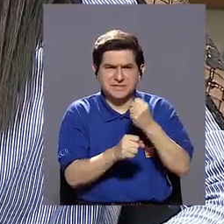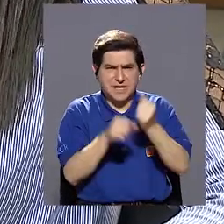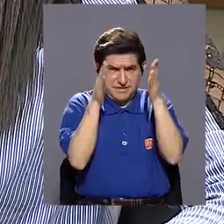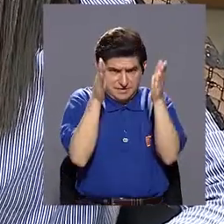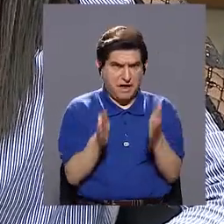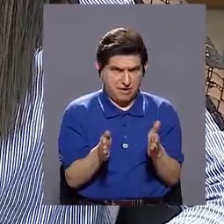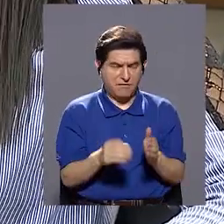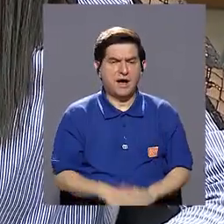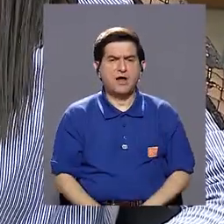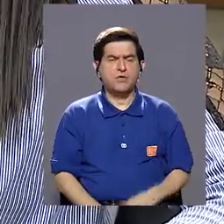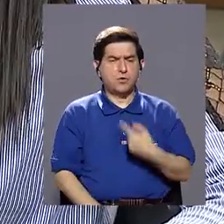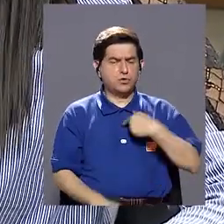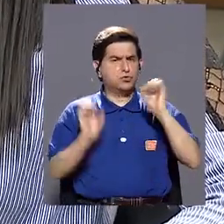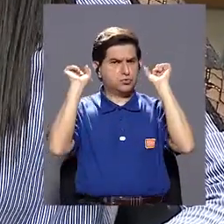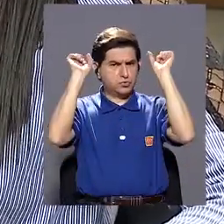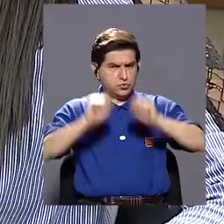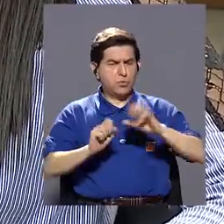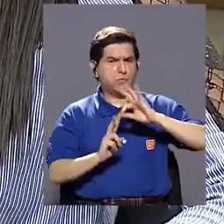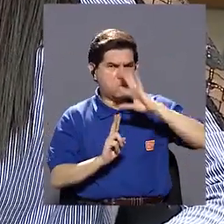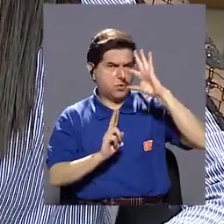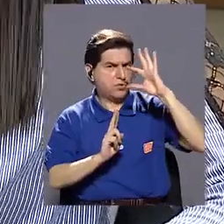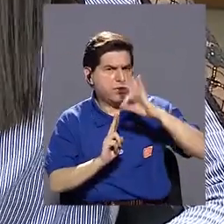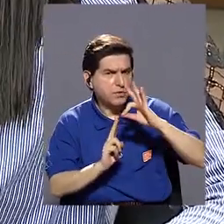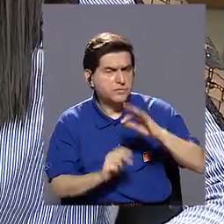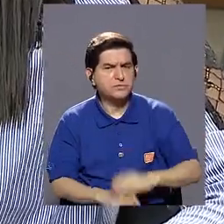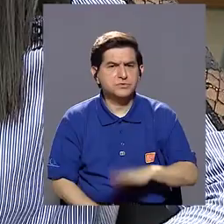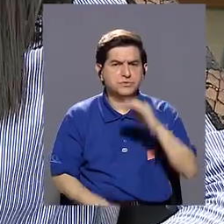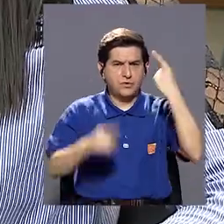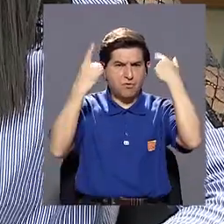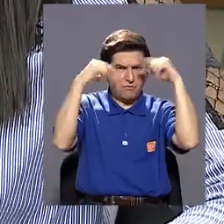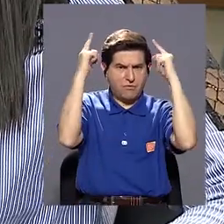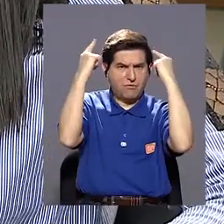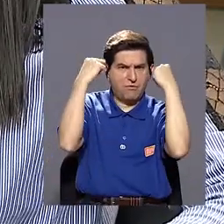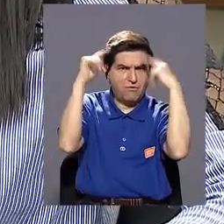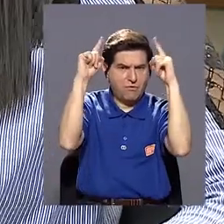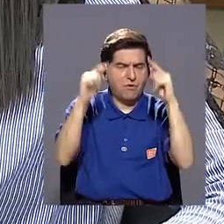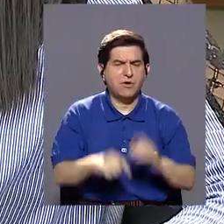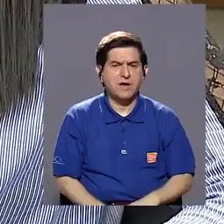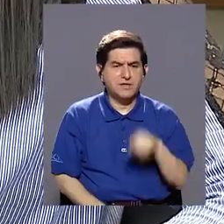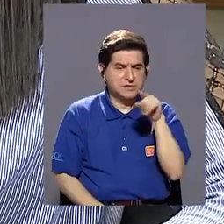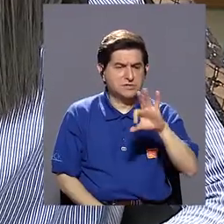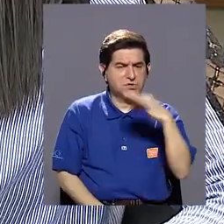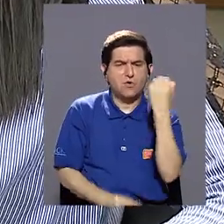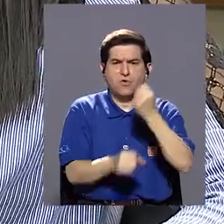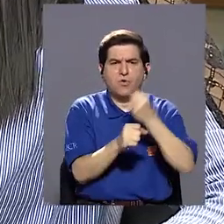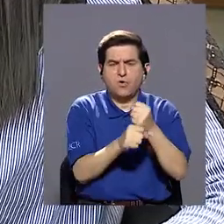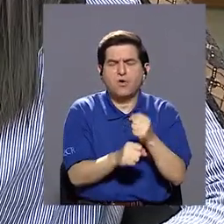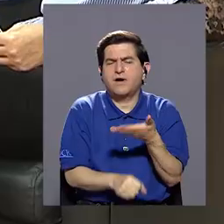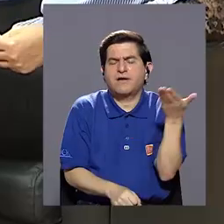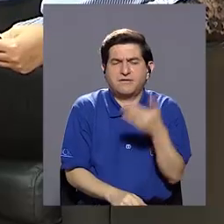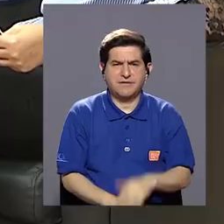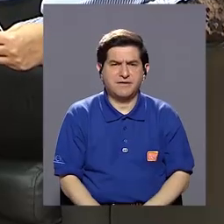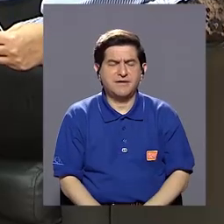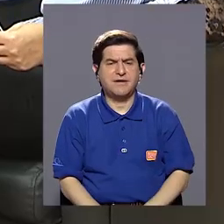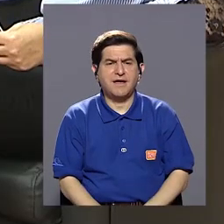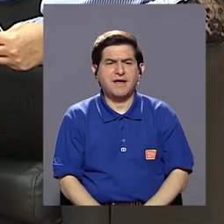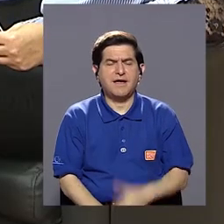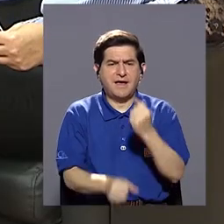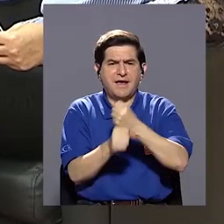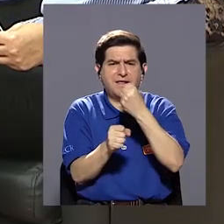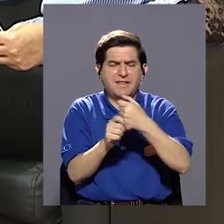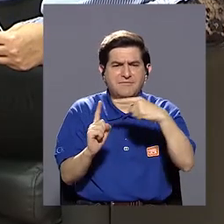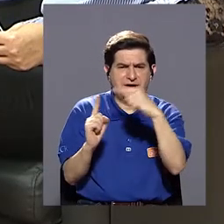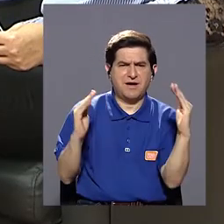trabajador, ¿verdad? Como mínimo, para tener esta opción y éxito en esta forma de trabajo? Sí, el